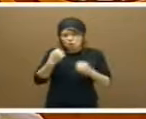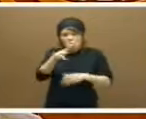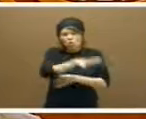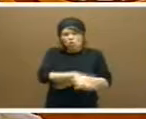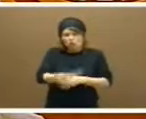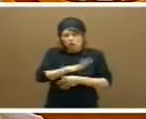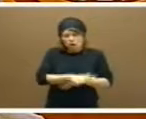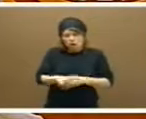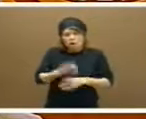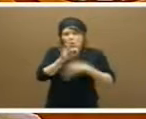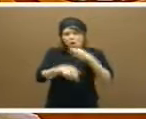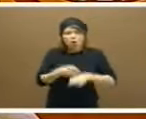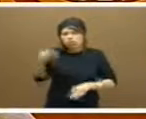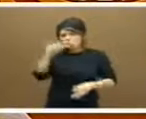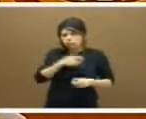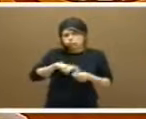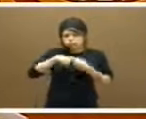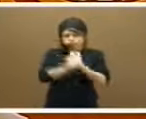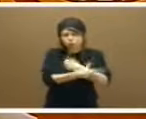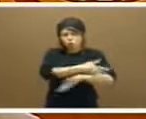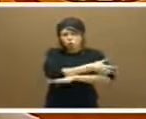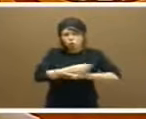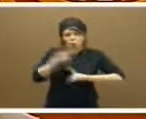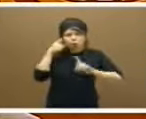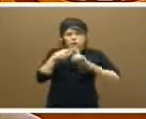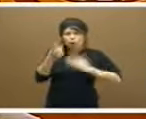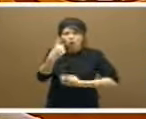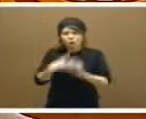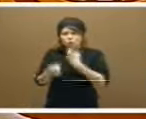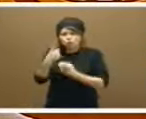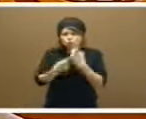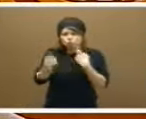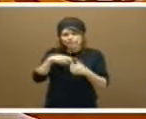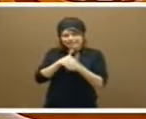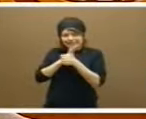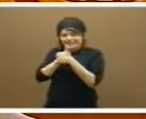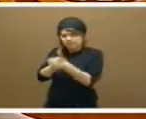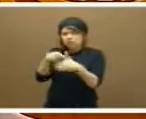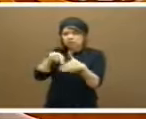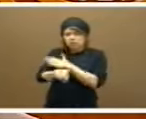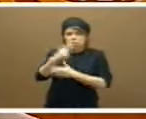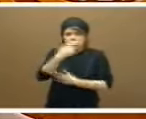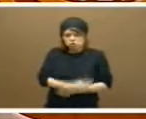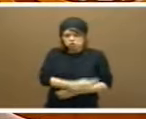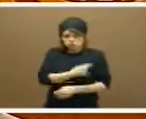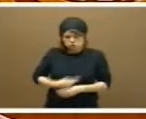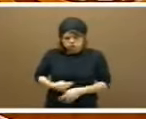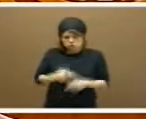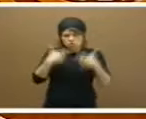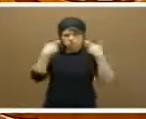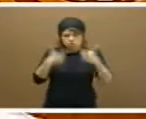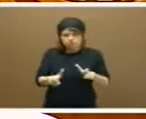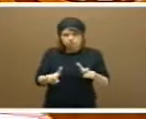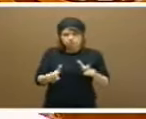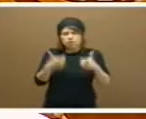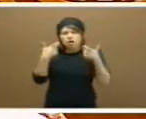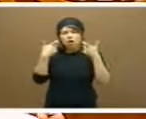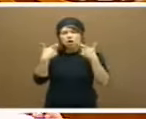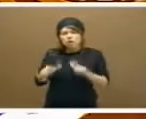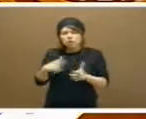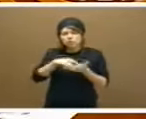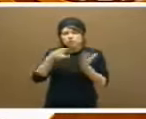colegiado de participación ciudadana para la consulta y el seguimiento de la gestión sanitaria de su demarcación en el ámbito